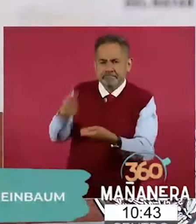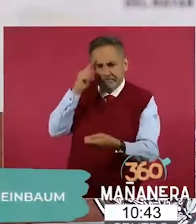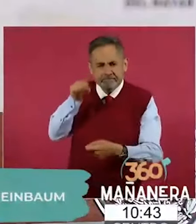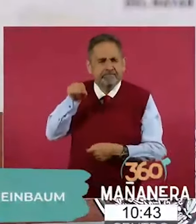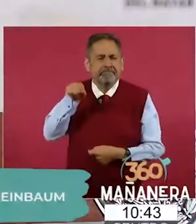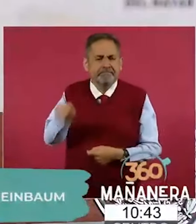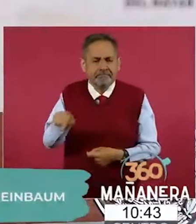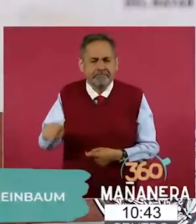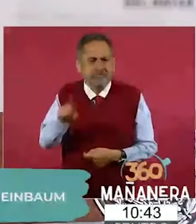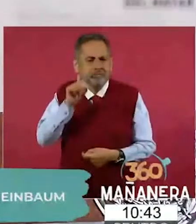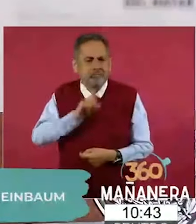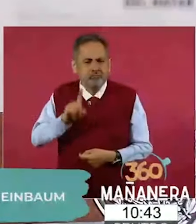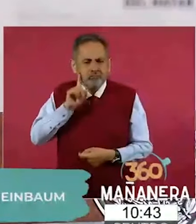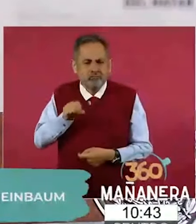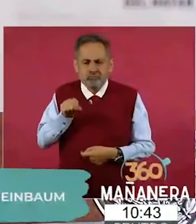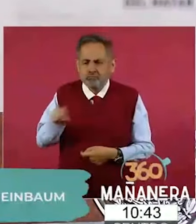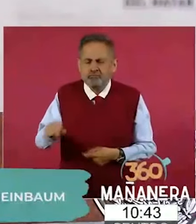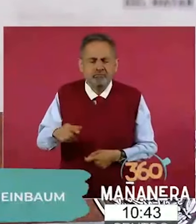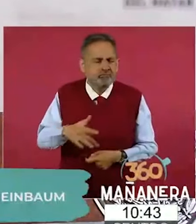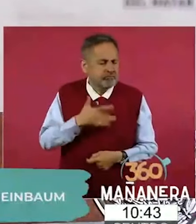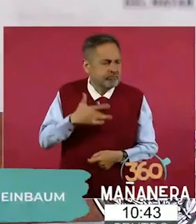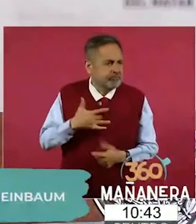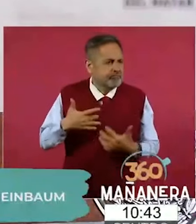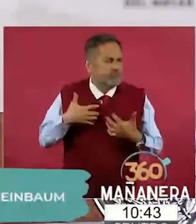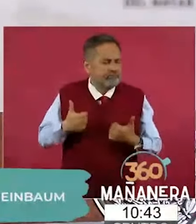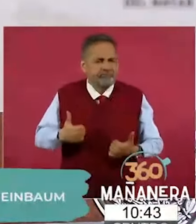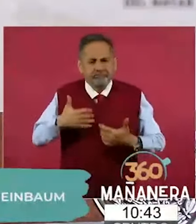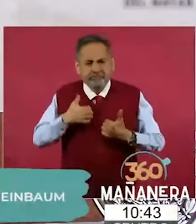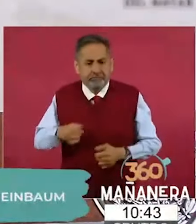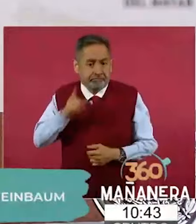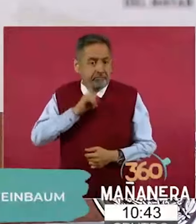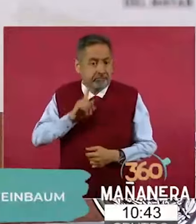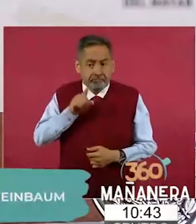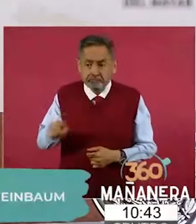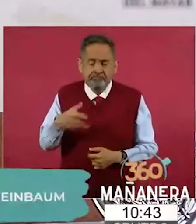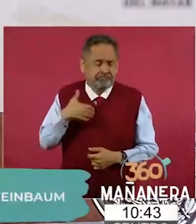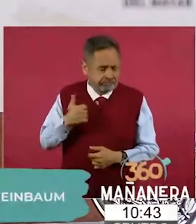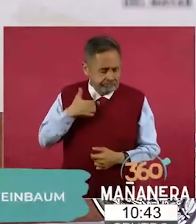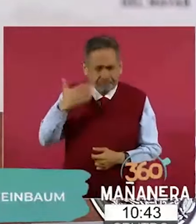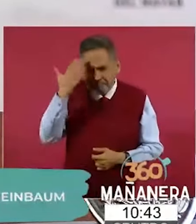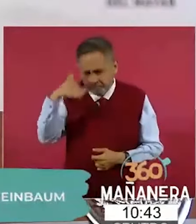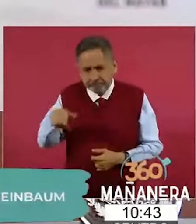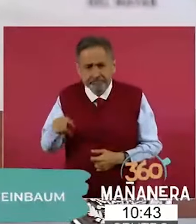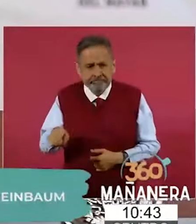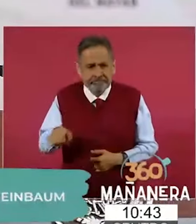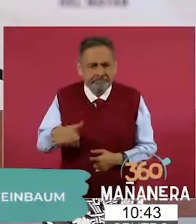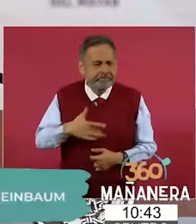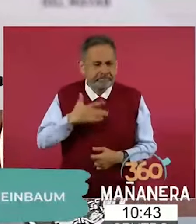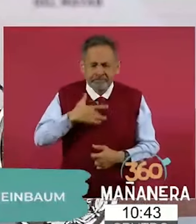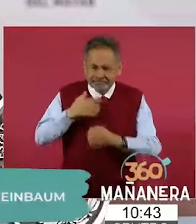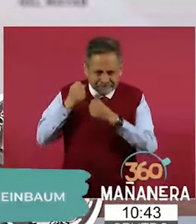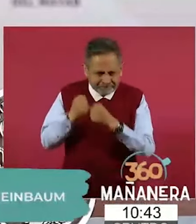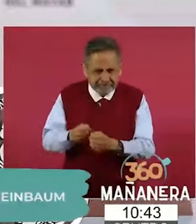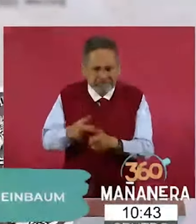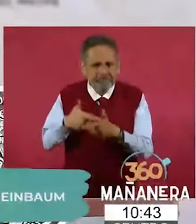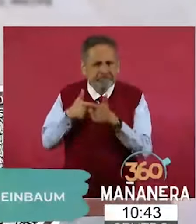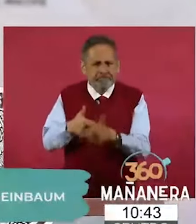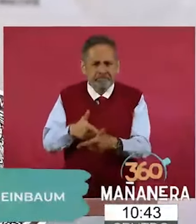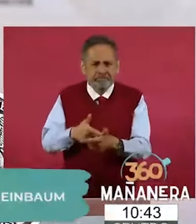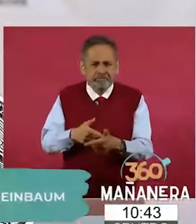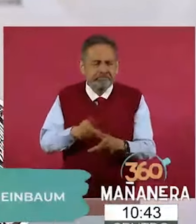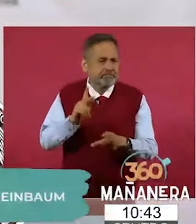una mujer con mucha sensibilidad, que estoy seguro le va a dar